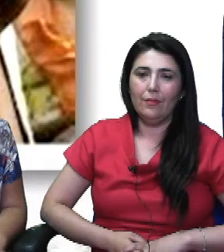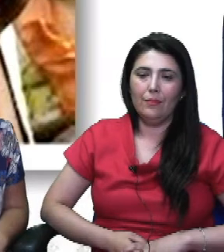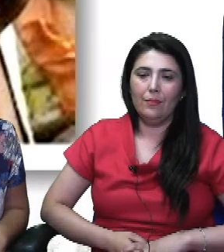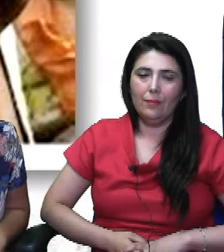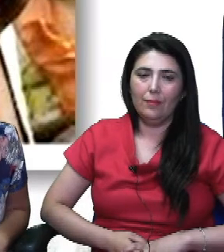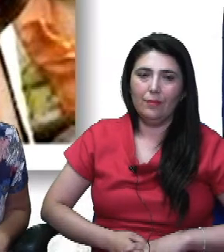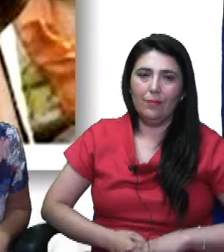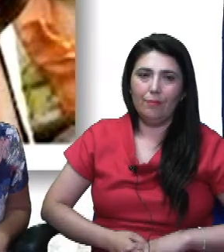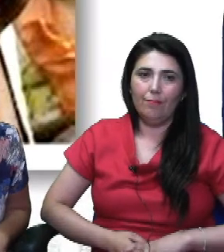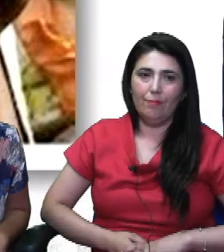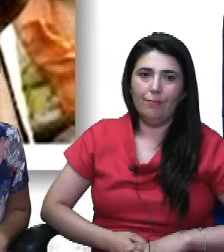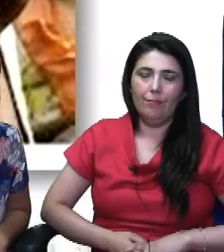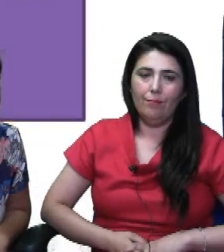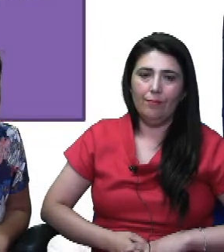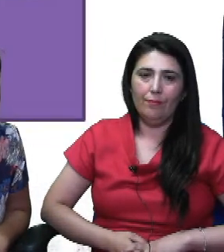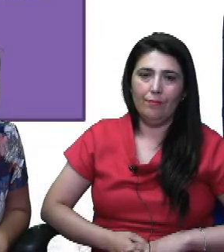comunitario, el bienestar psicosocial.